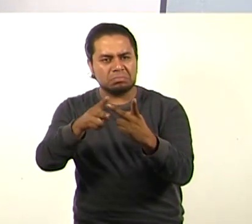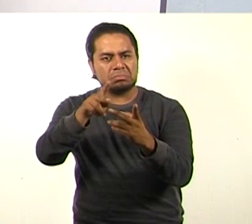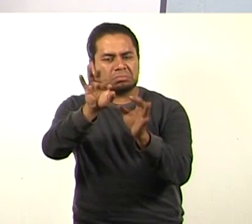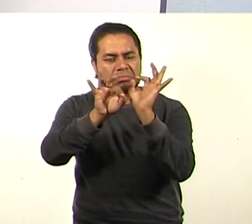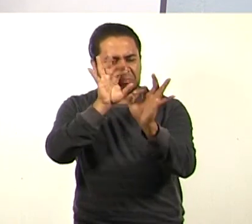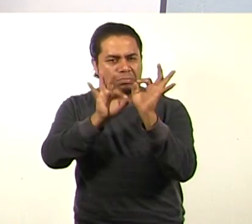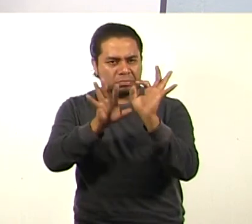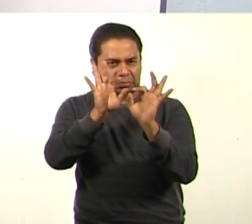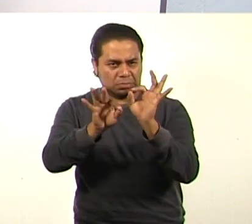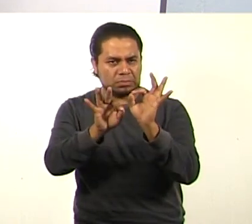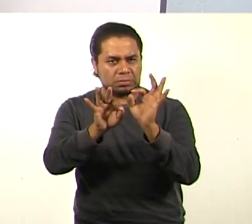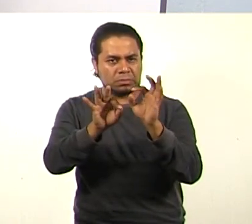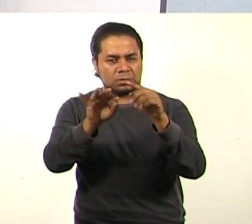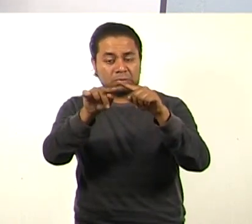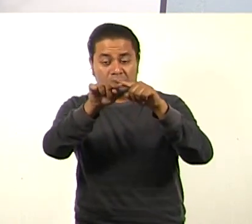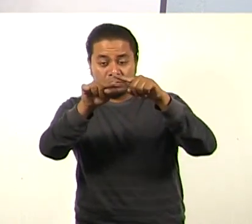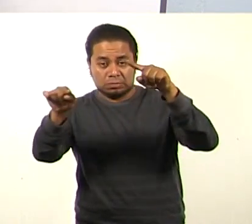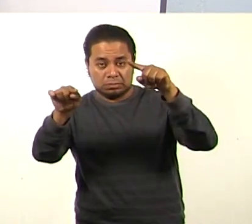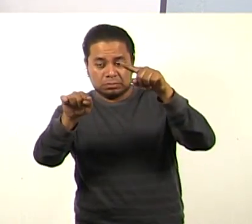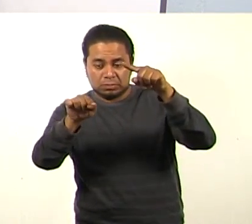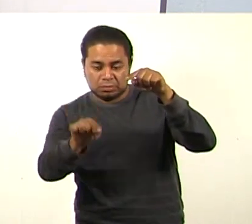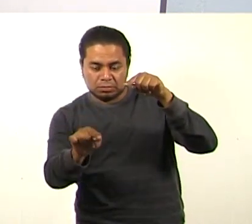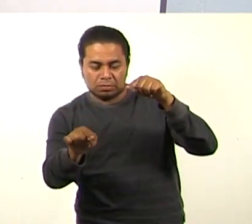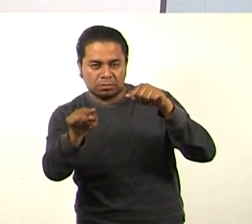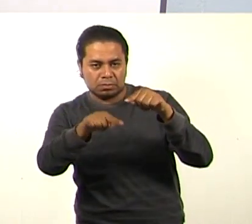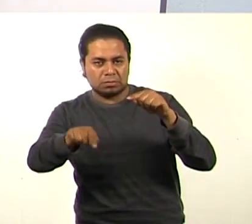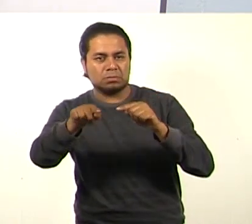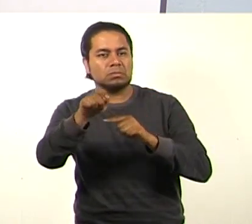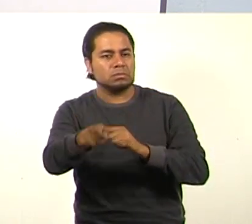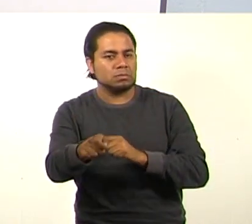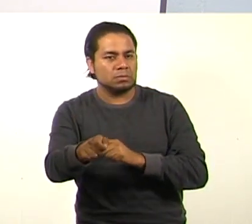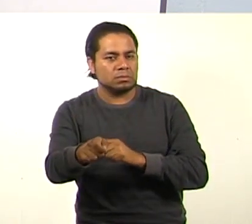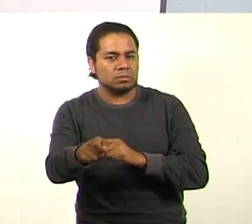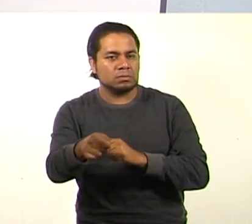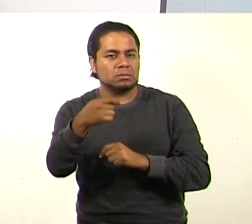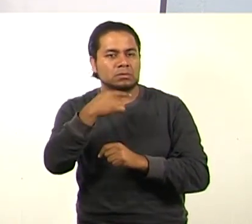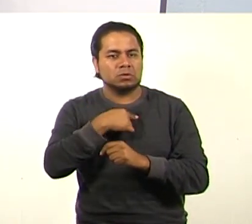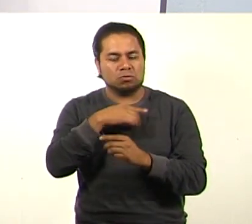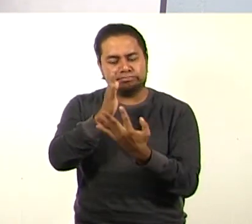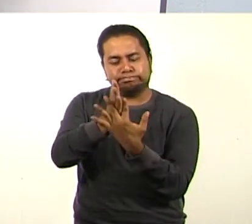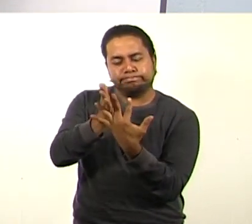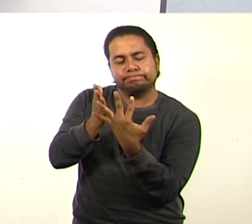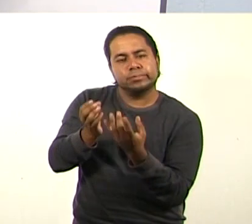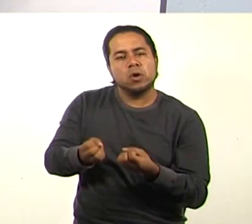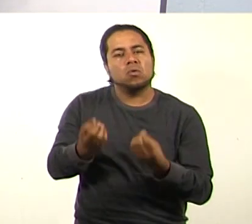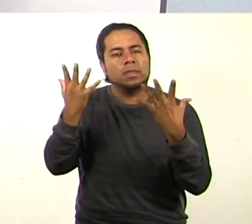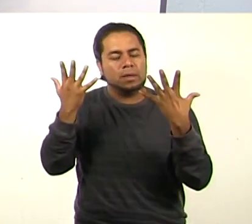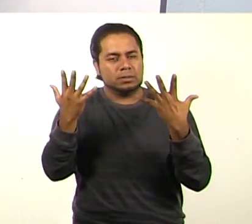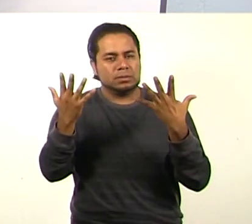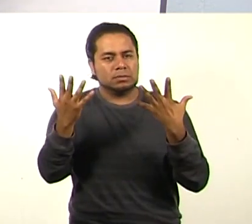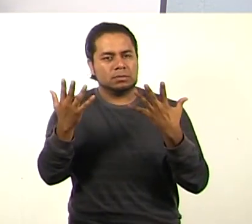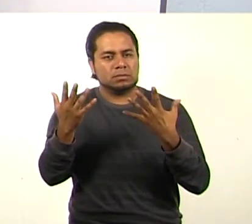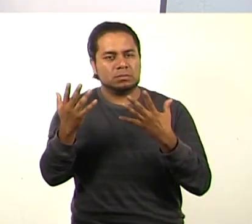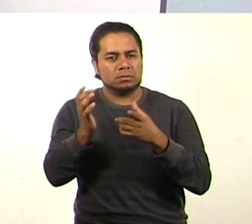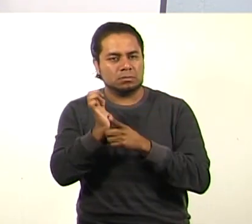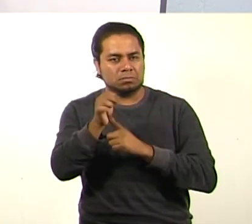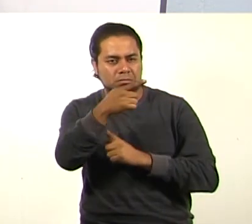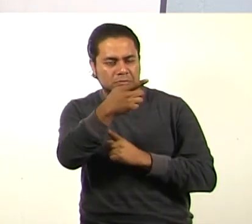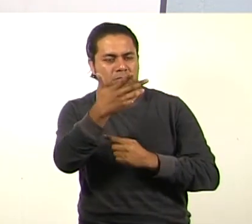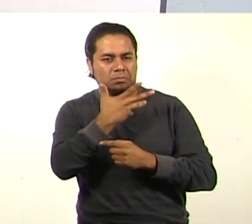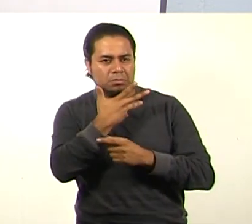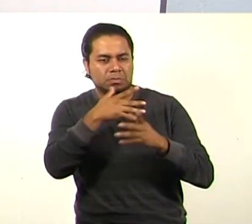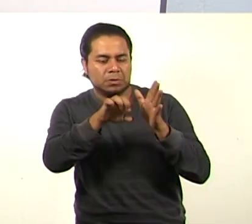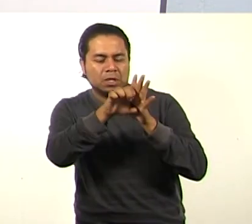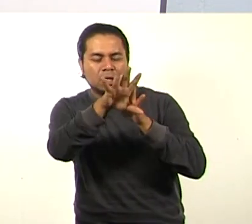entero y el denominador las partes que vamos a dividir. Entonces, aquí tenemos un ejemplo